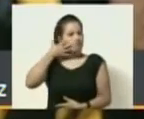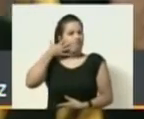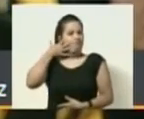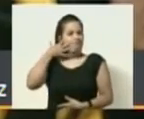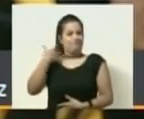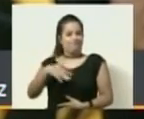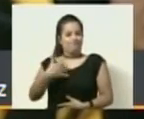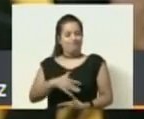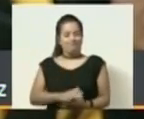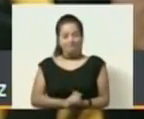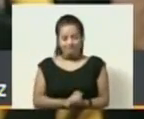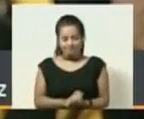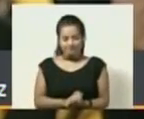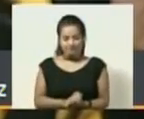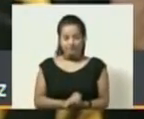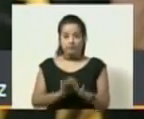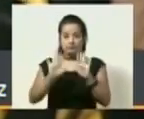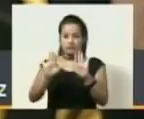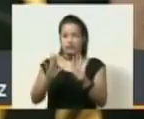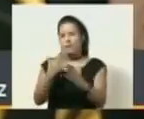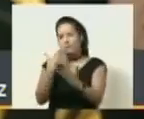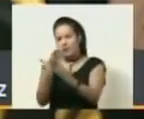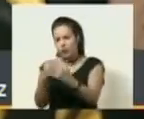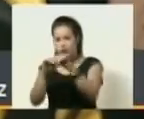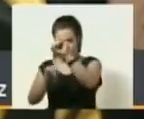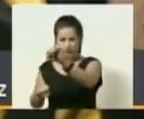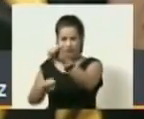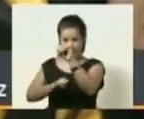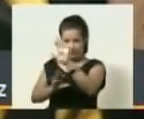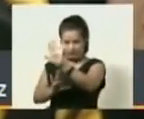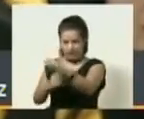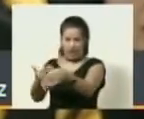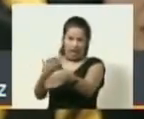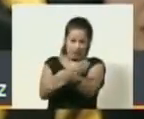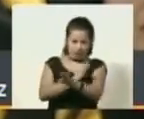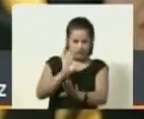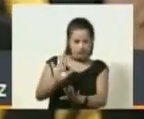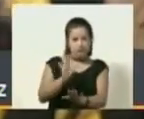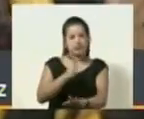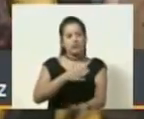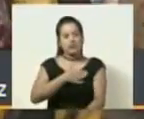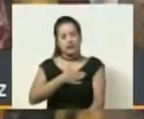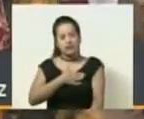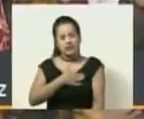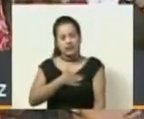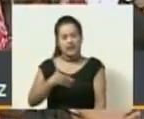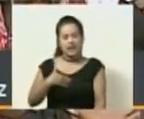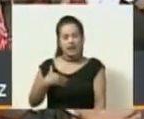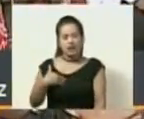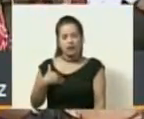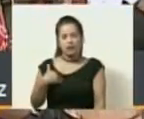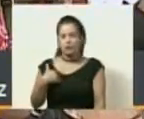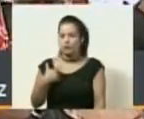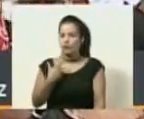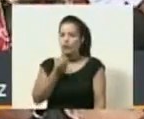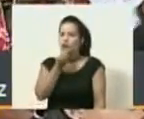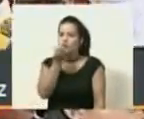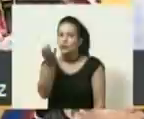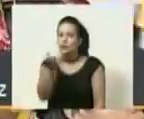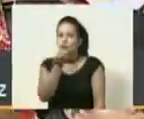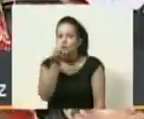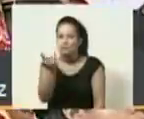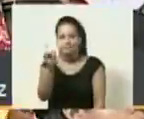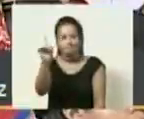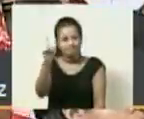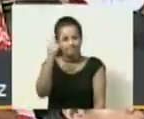Antes de hacerla con la solicitud de conferimiento de título, quiero hacerle un pequeño comentario